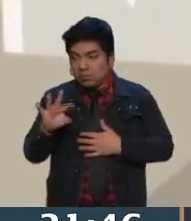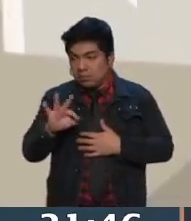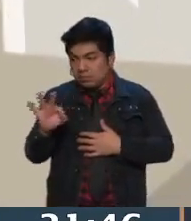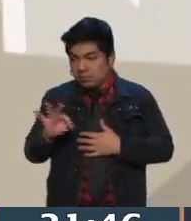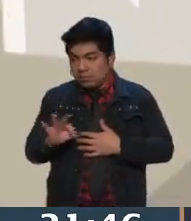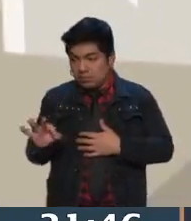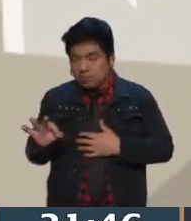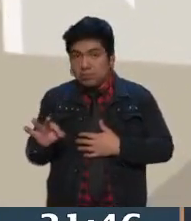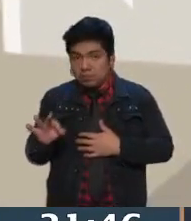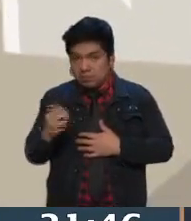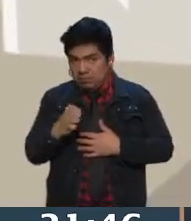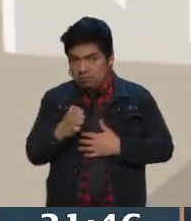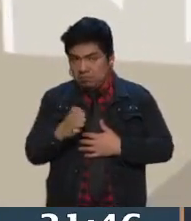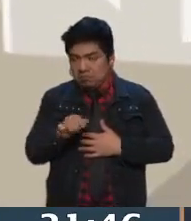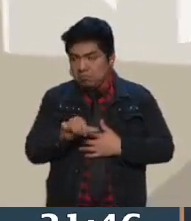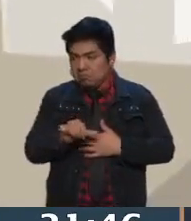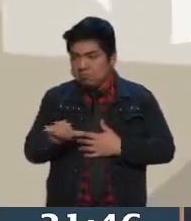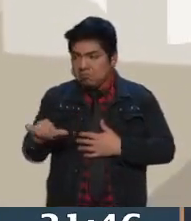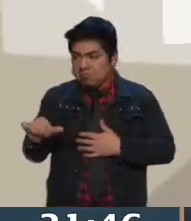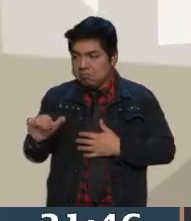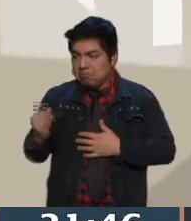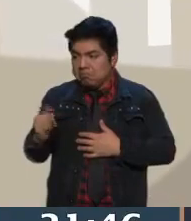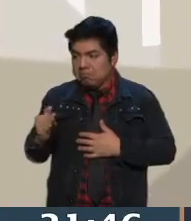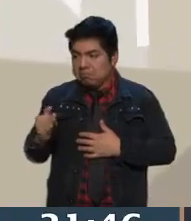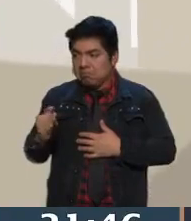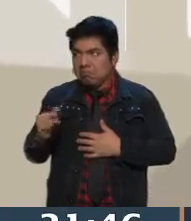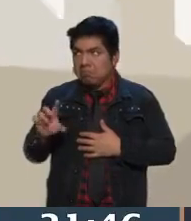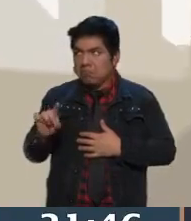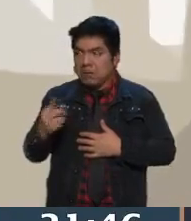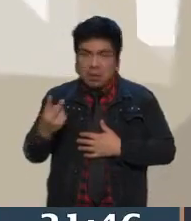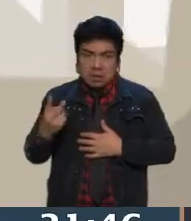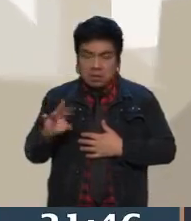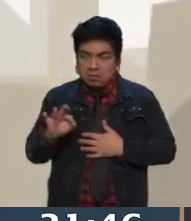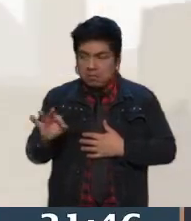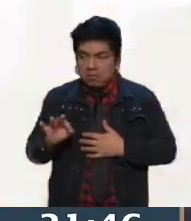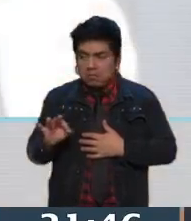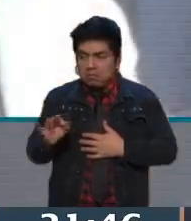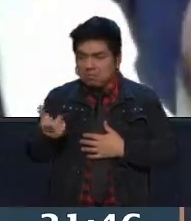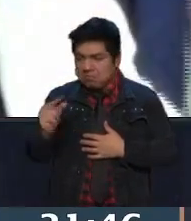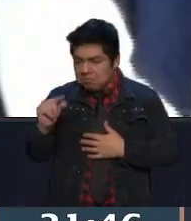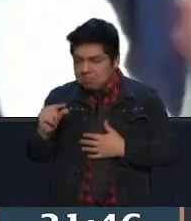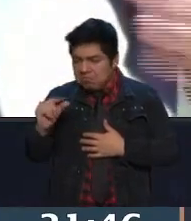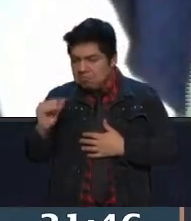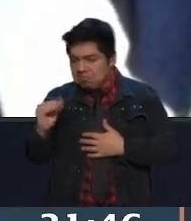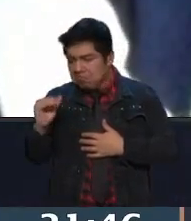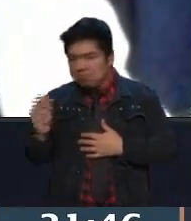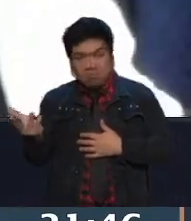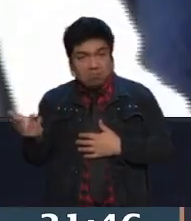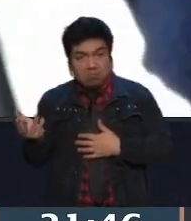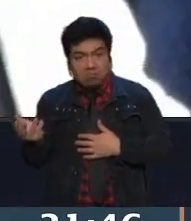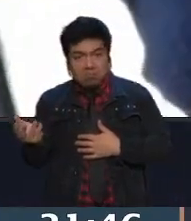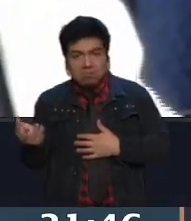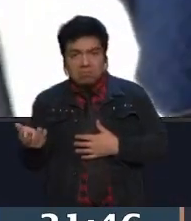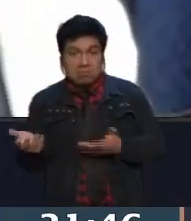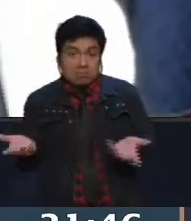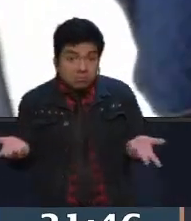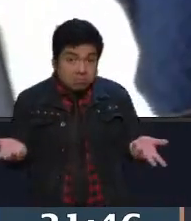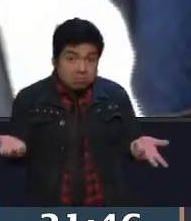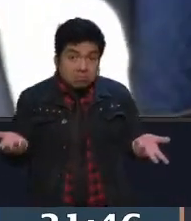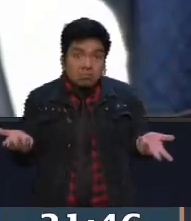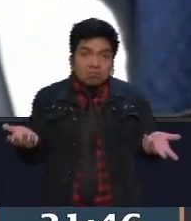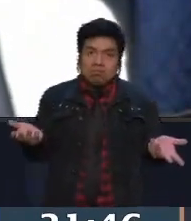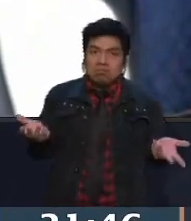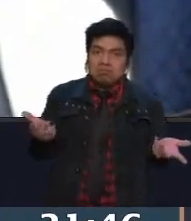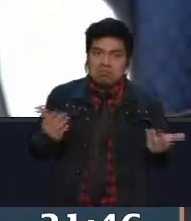de intención de voto en enero, Y está cerca del cierra 32. con 32%. Sí, Entonces, tal nada, cual. está en el margen de error. Es decir,